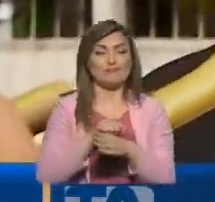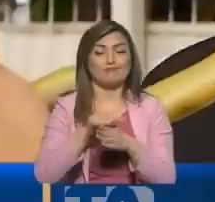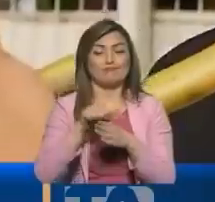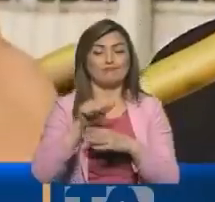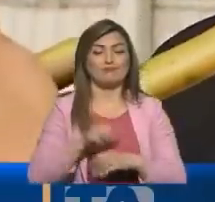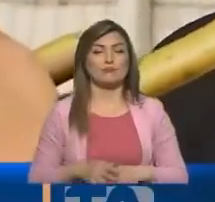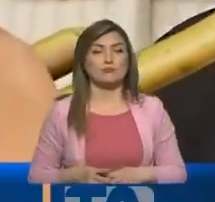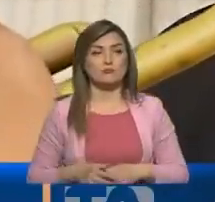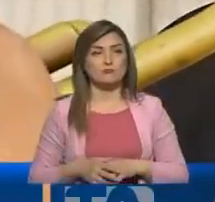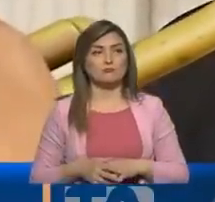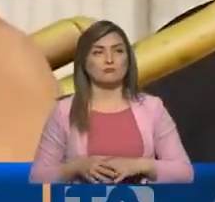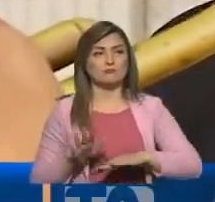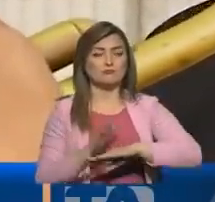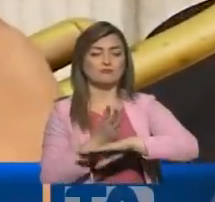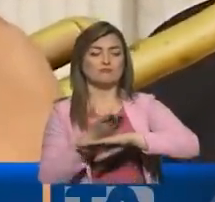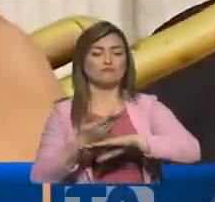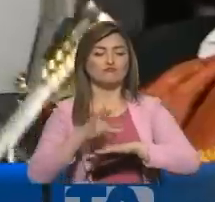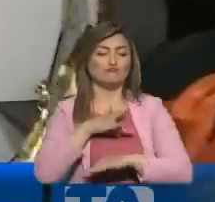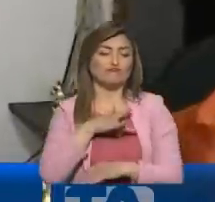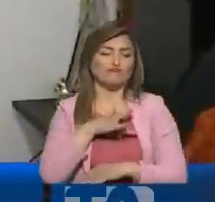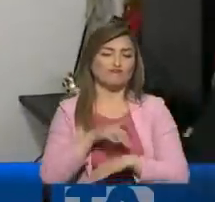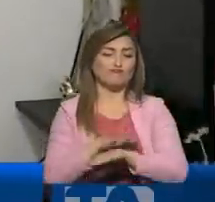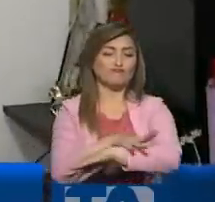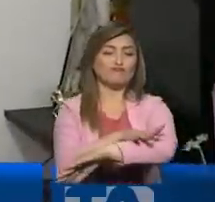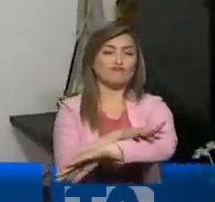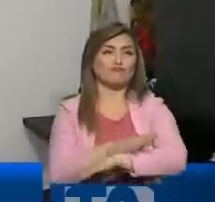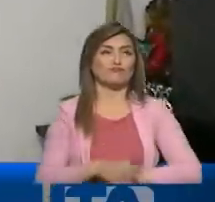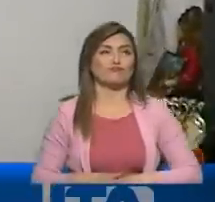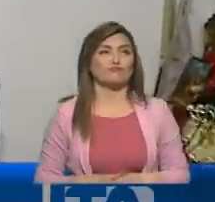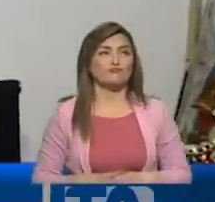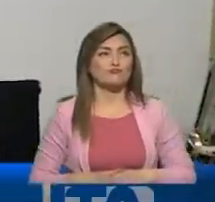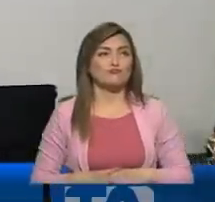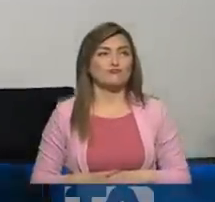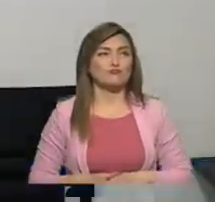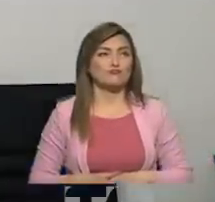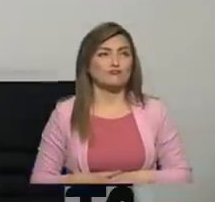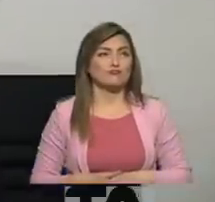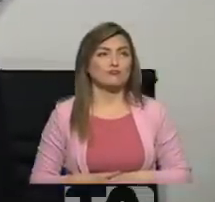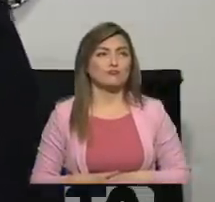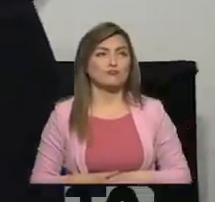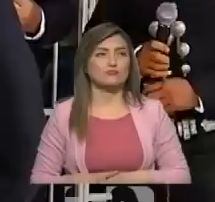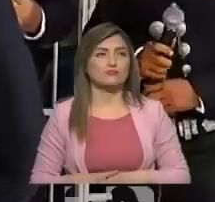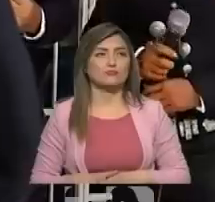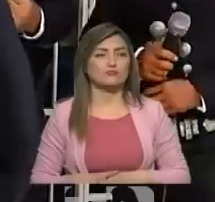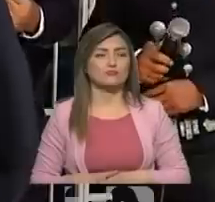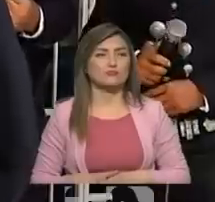esas sentidas melodías que interpretarán.